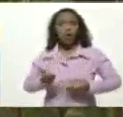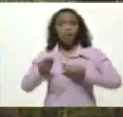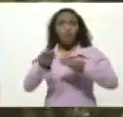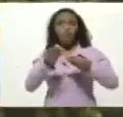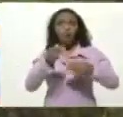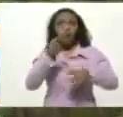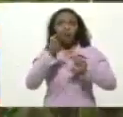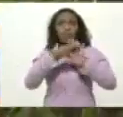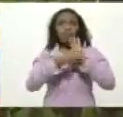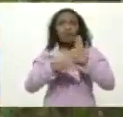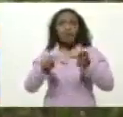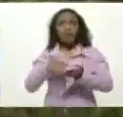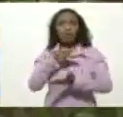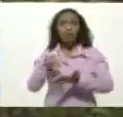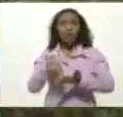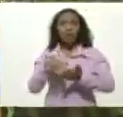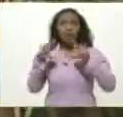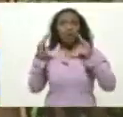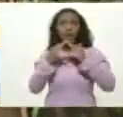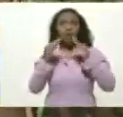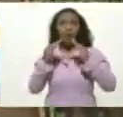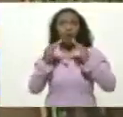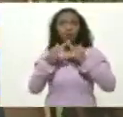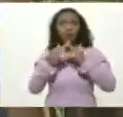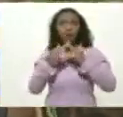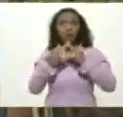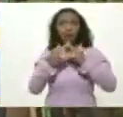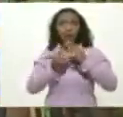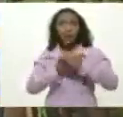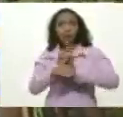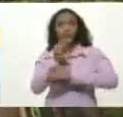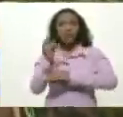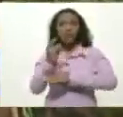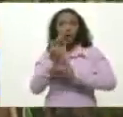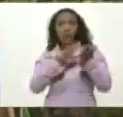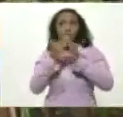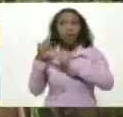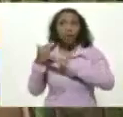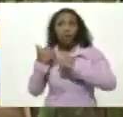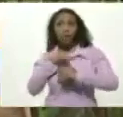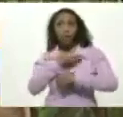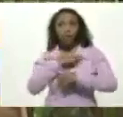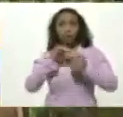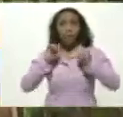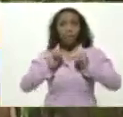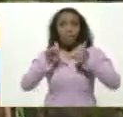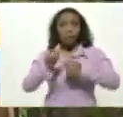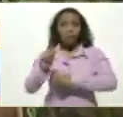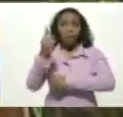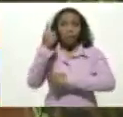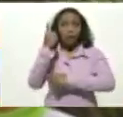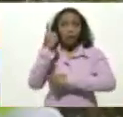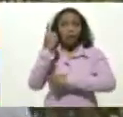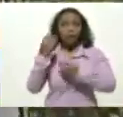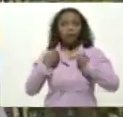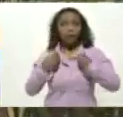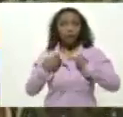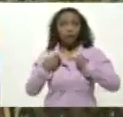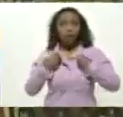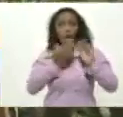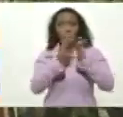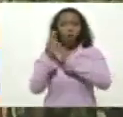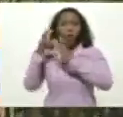nacional viveros comunitarios. El día de hoy estamos inaugurando el primer vivero comunitario del estado